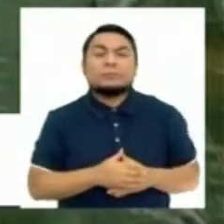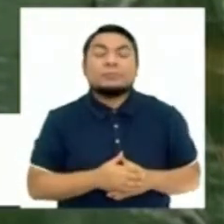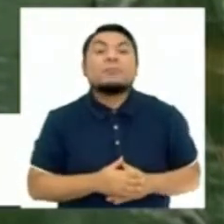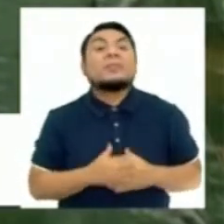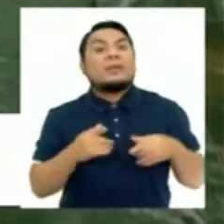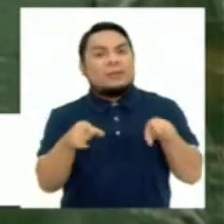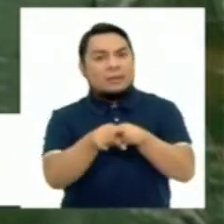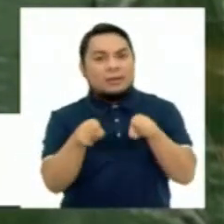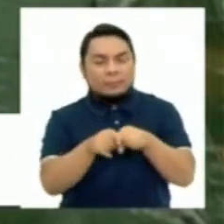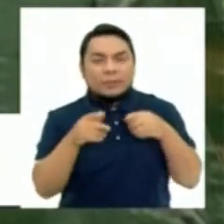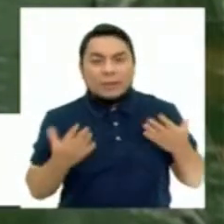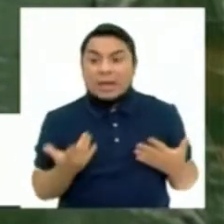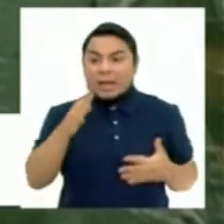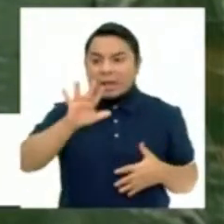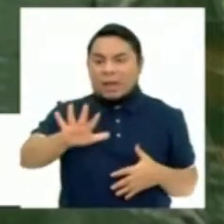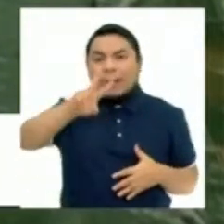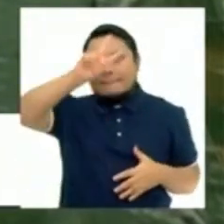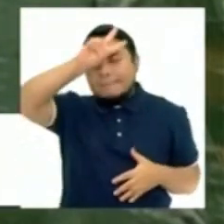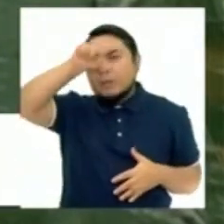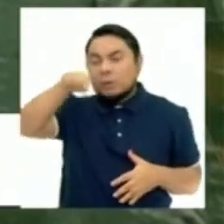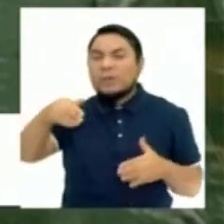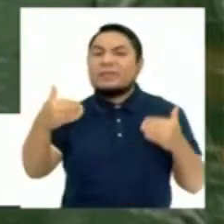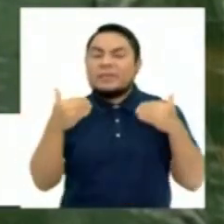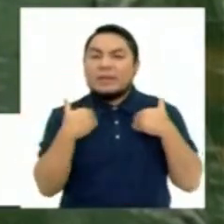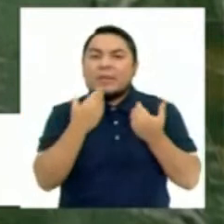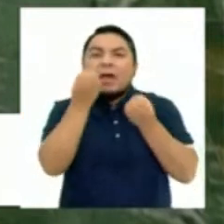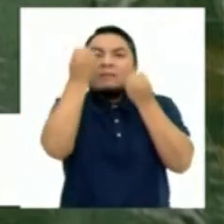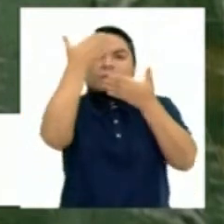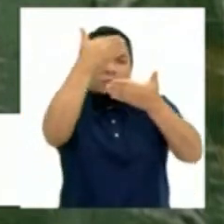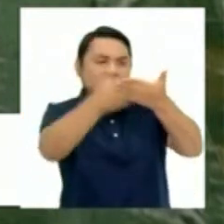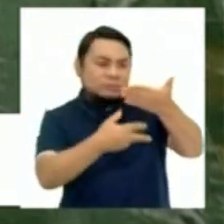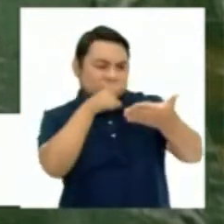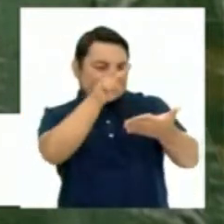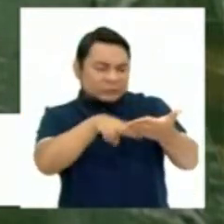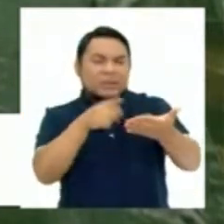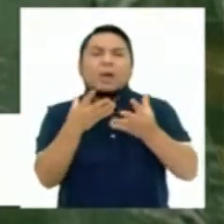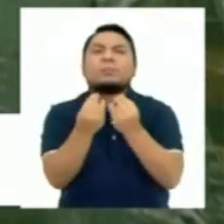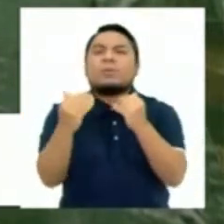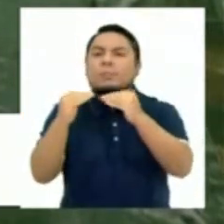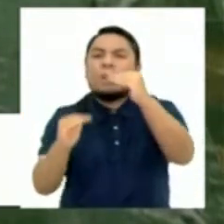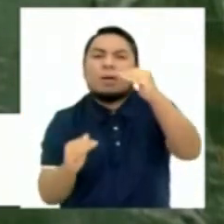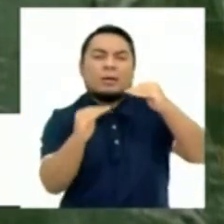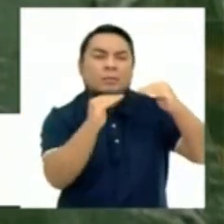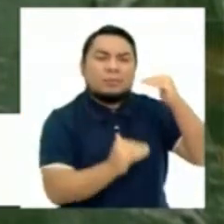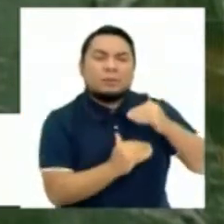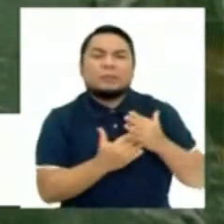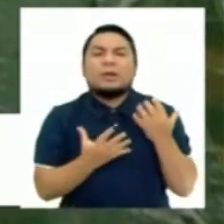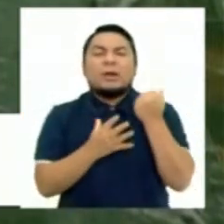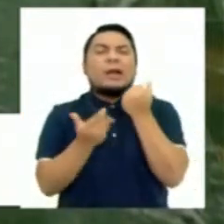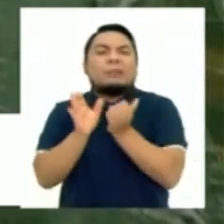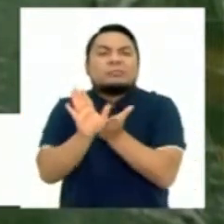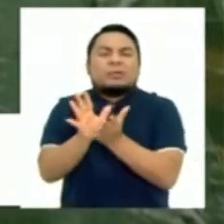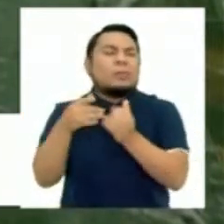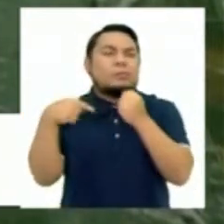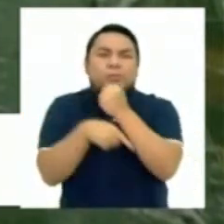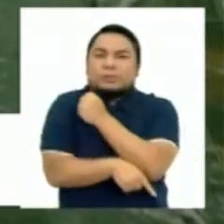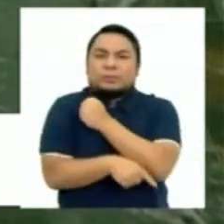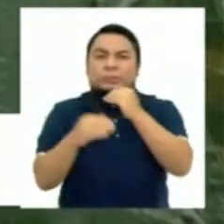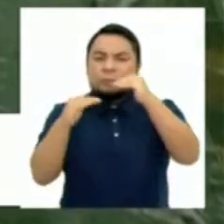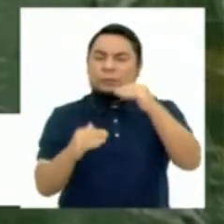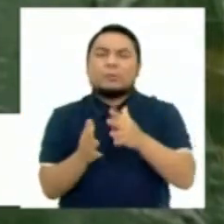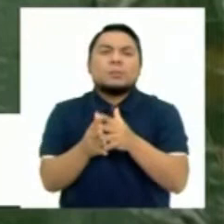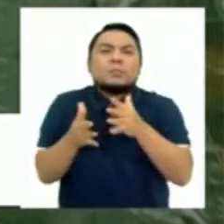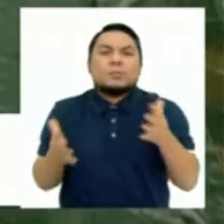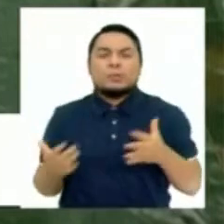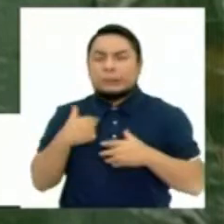tiempo, el Perú presenta indicadores de desigualdad y exclusión extremos. Esta